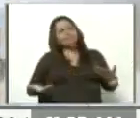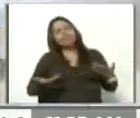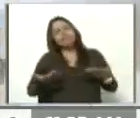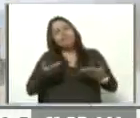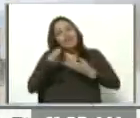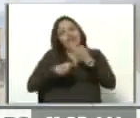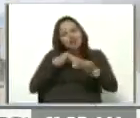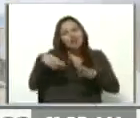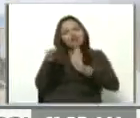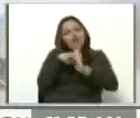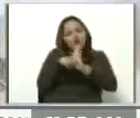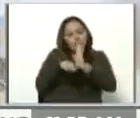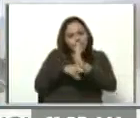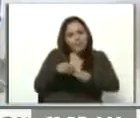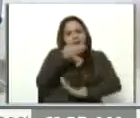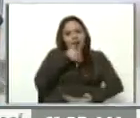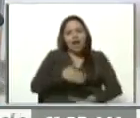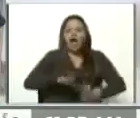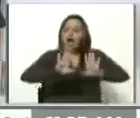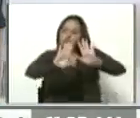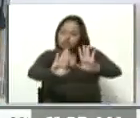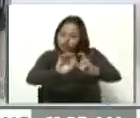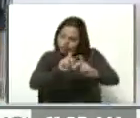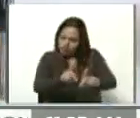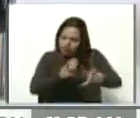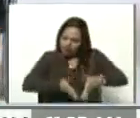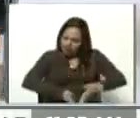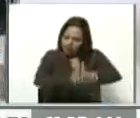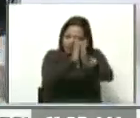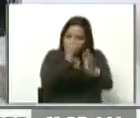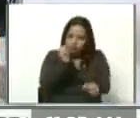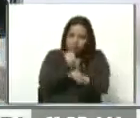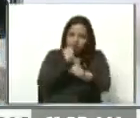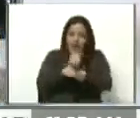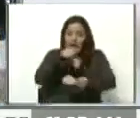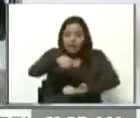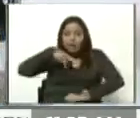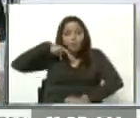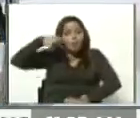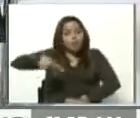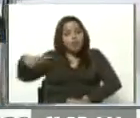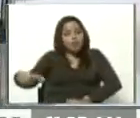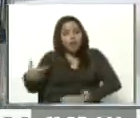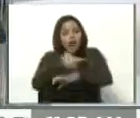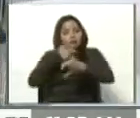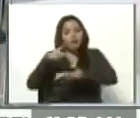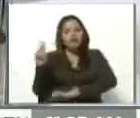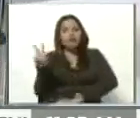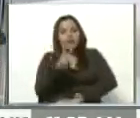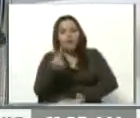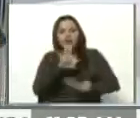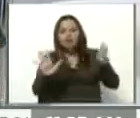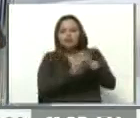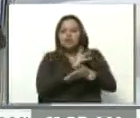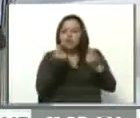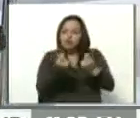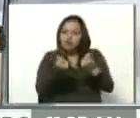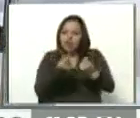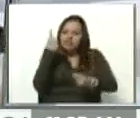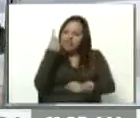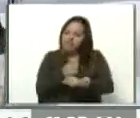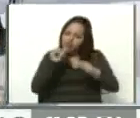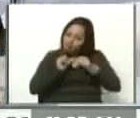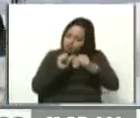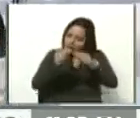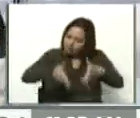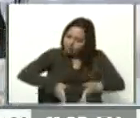las reglas. Es decir, vamos a entrar por aquí y esta es la política del Estado venezolano en materia económica. Tenemos que regirnos por